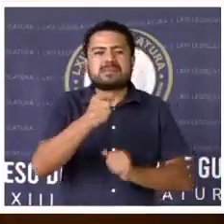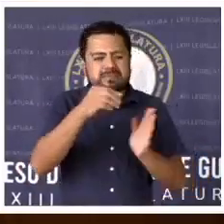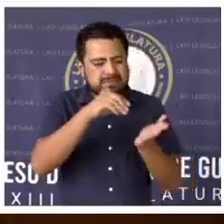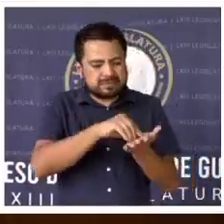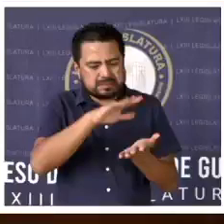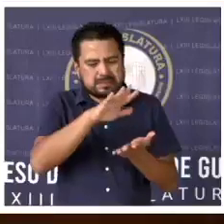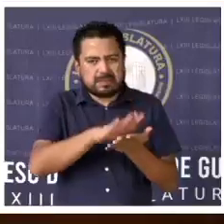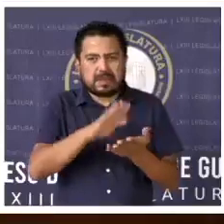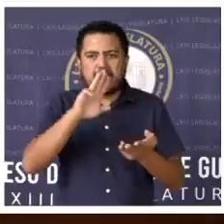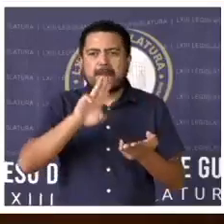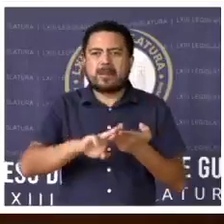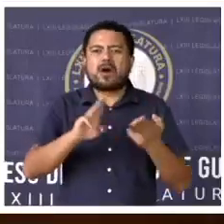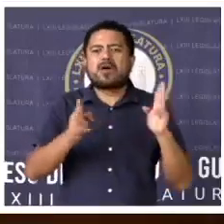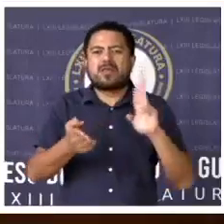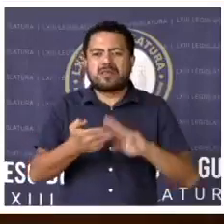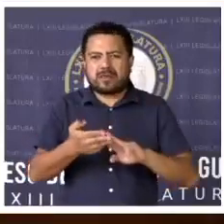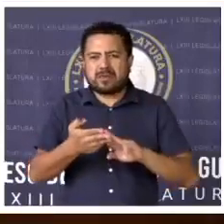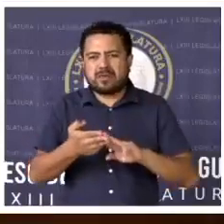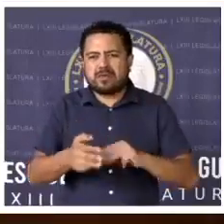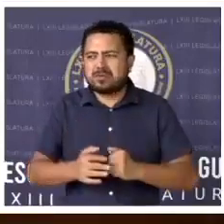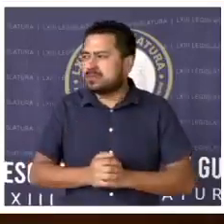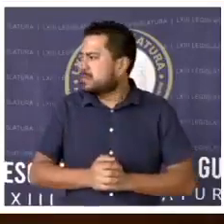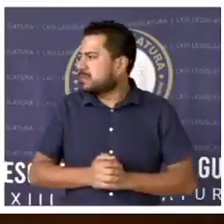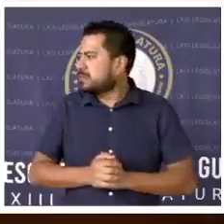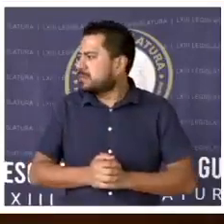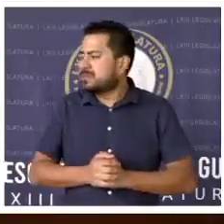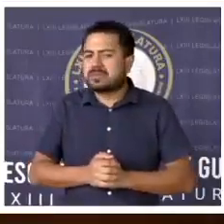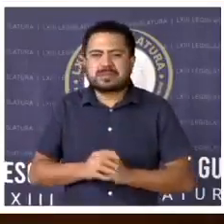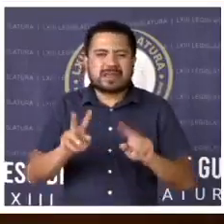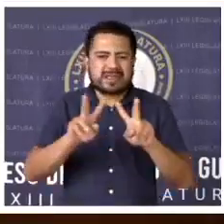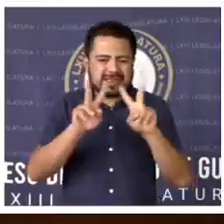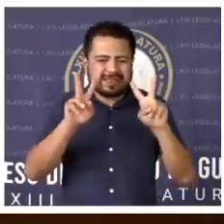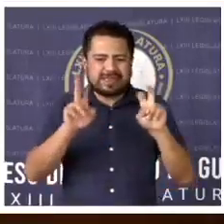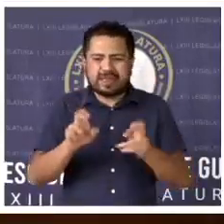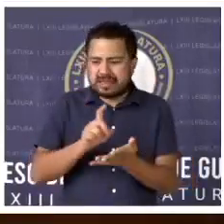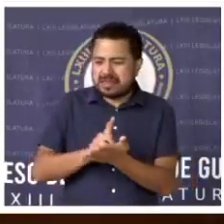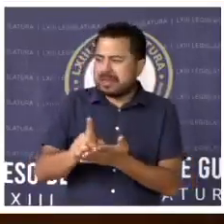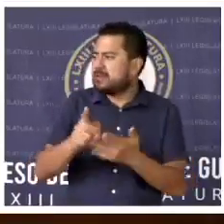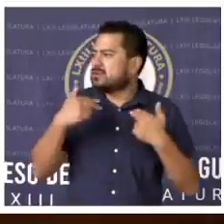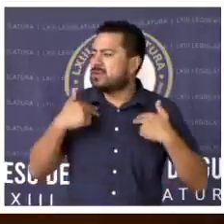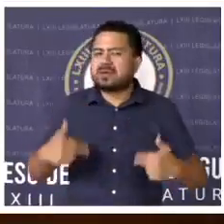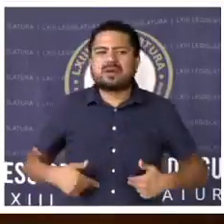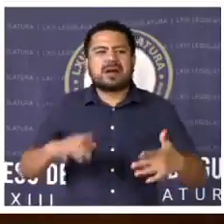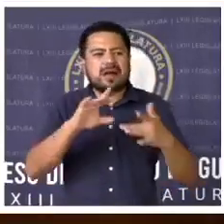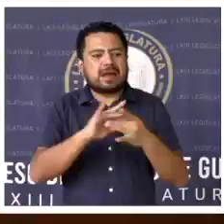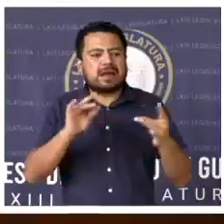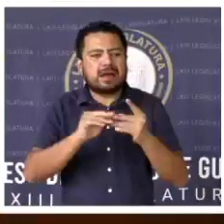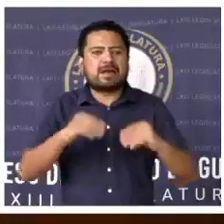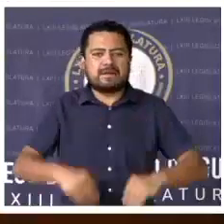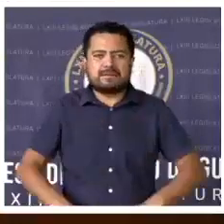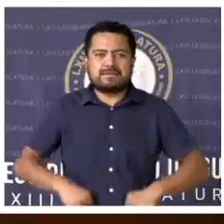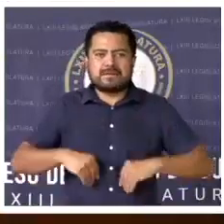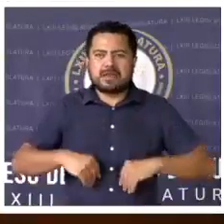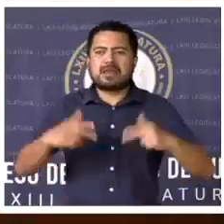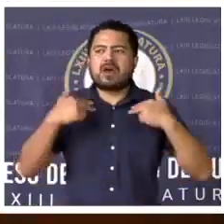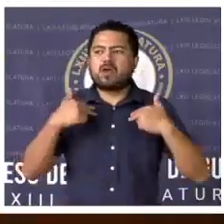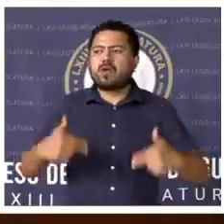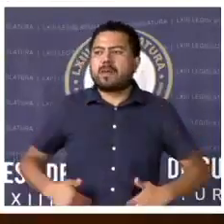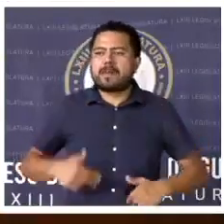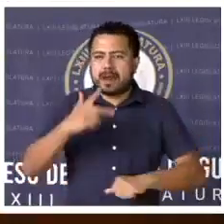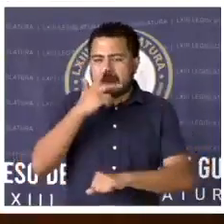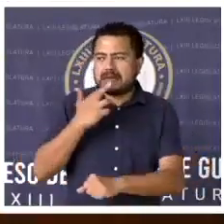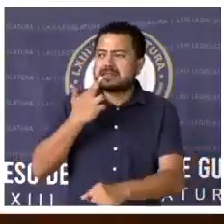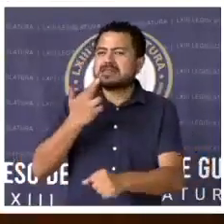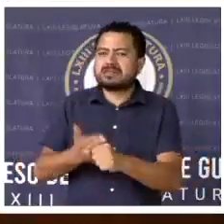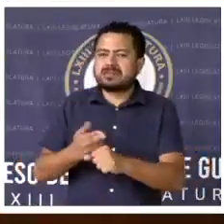exposición de motivos abordar el tema de los Derechos Humanos es hablar de la vida humana de la responsabilidad